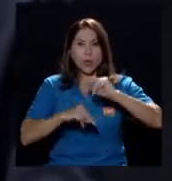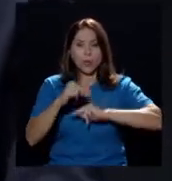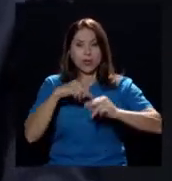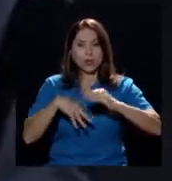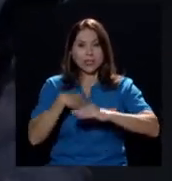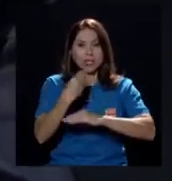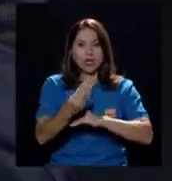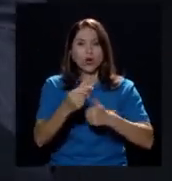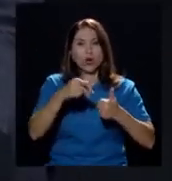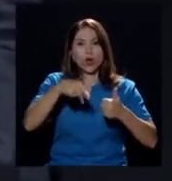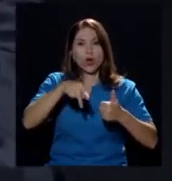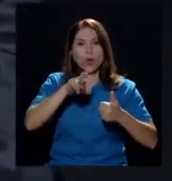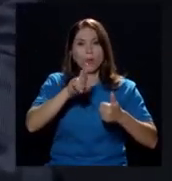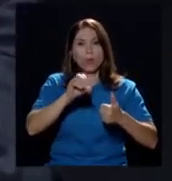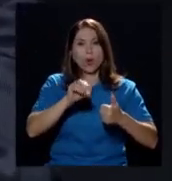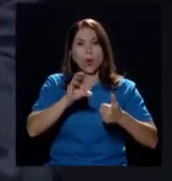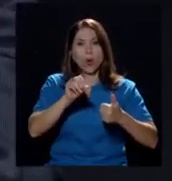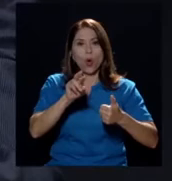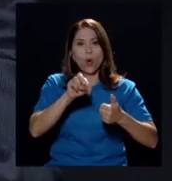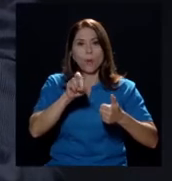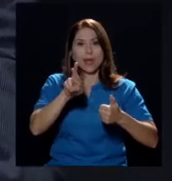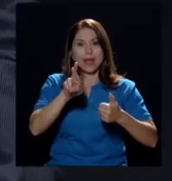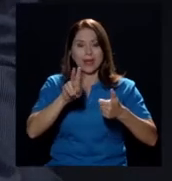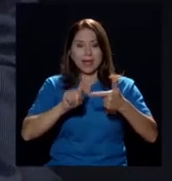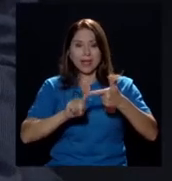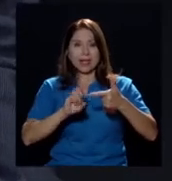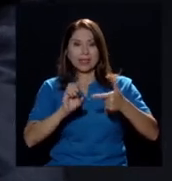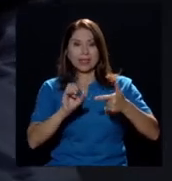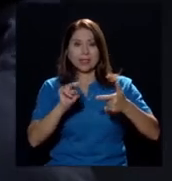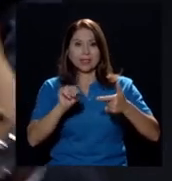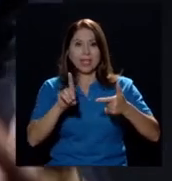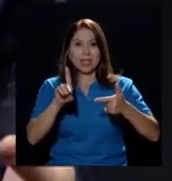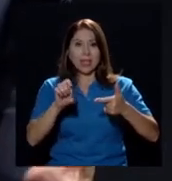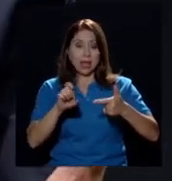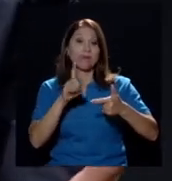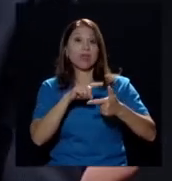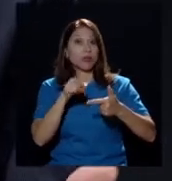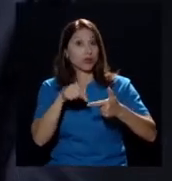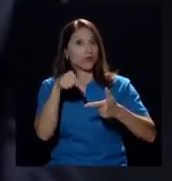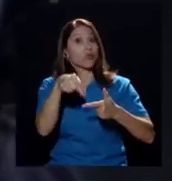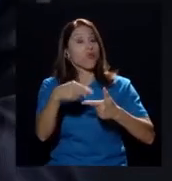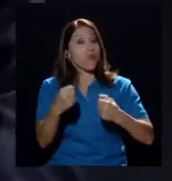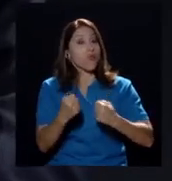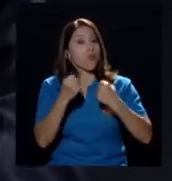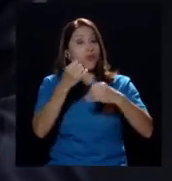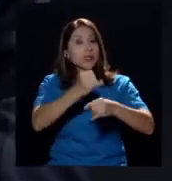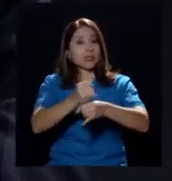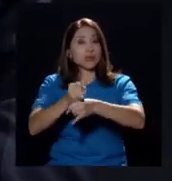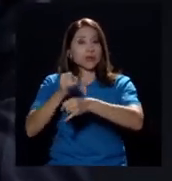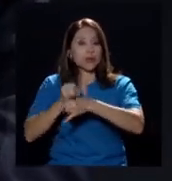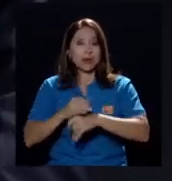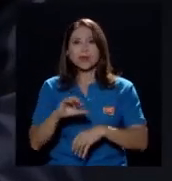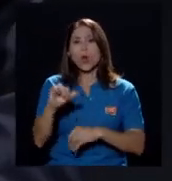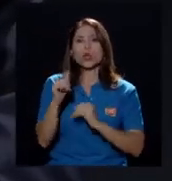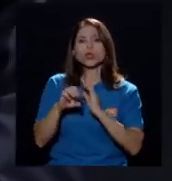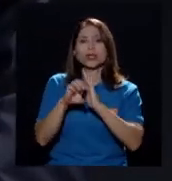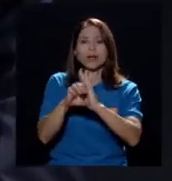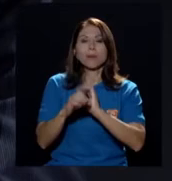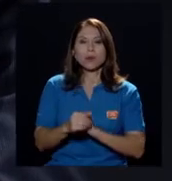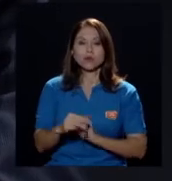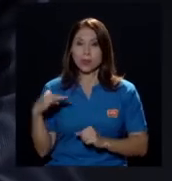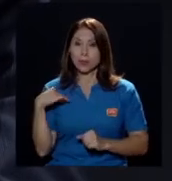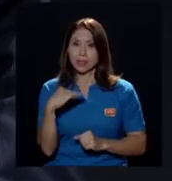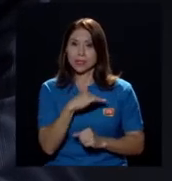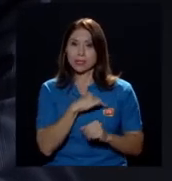sinde entonces ahí hay otro elemento de institucionalidad muy importante citó otros ejemplos el ministerio de educación